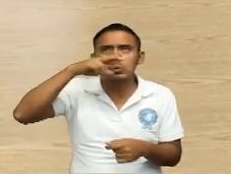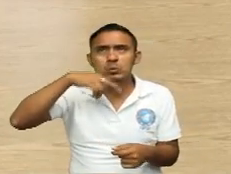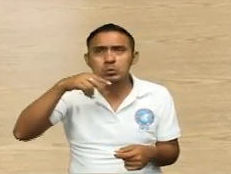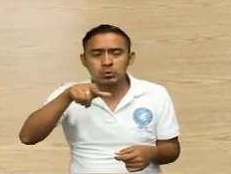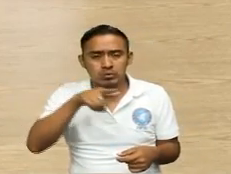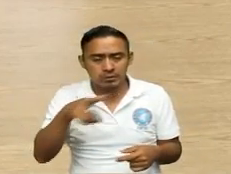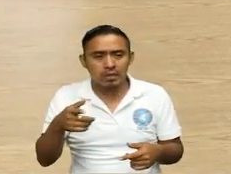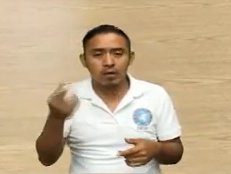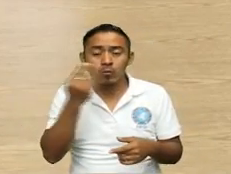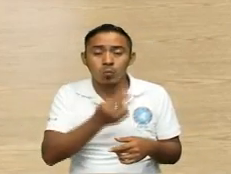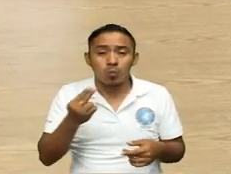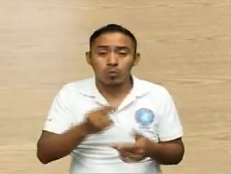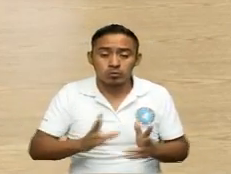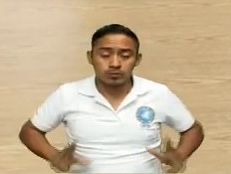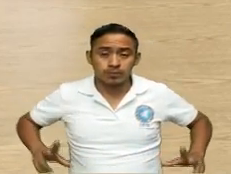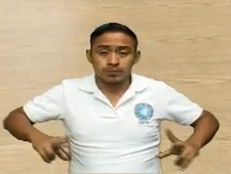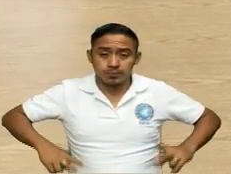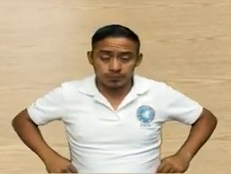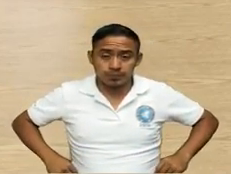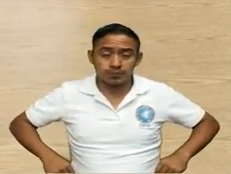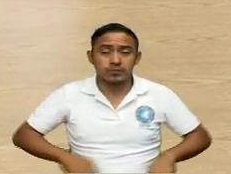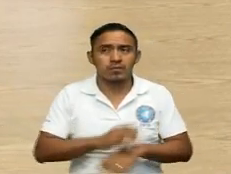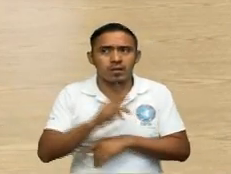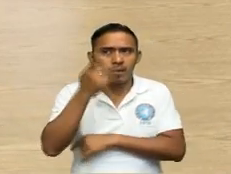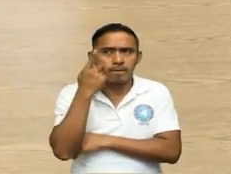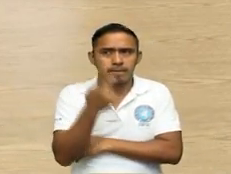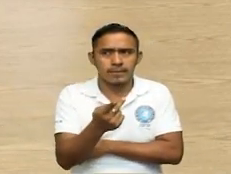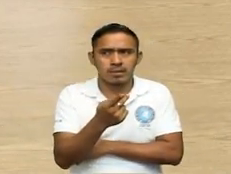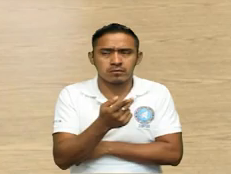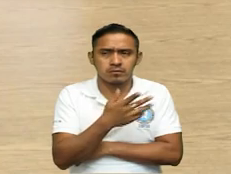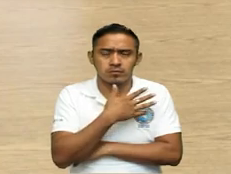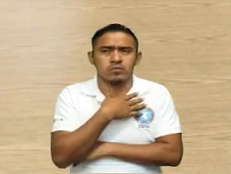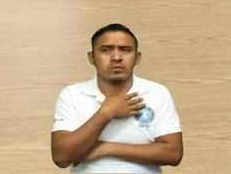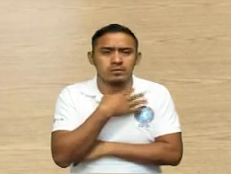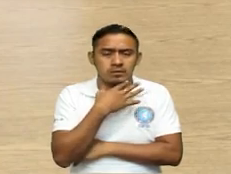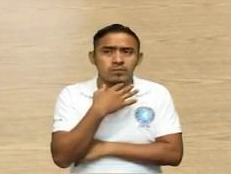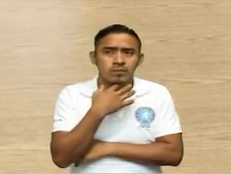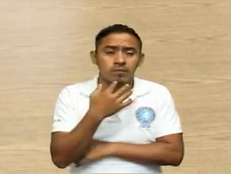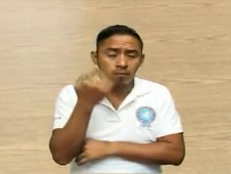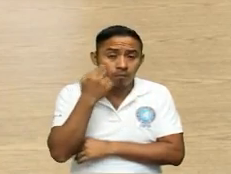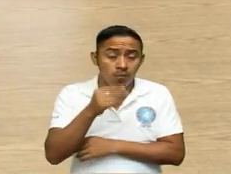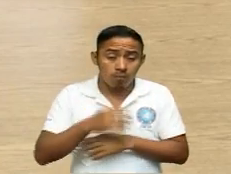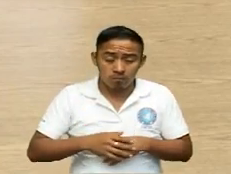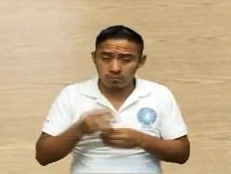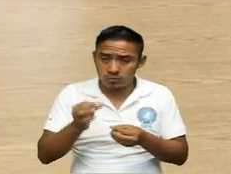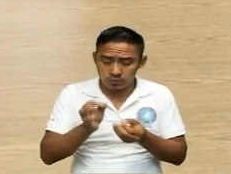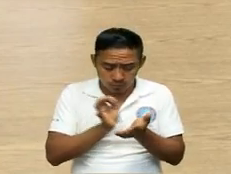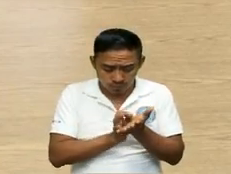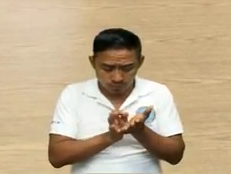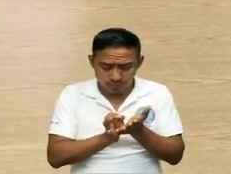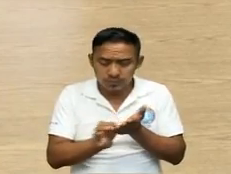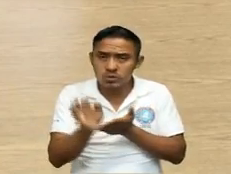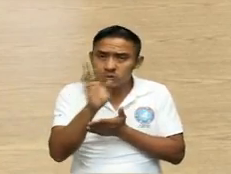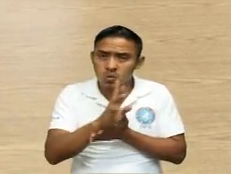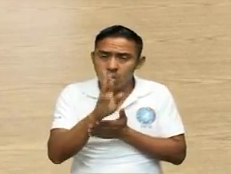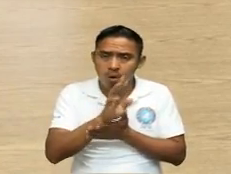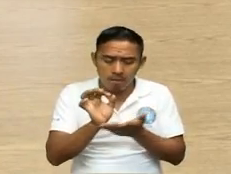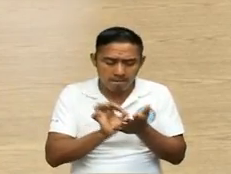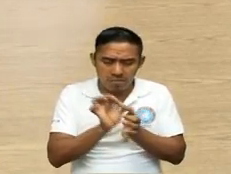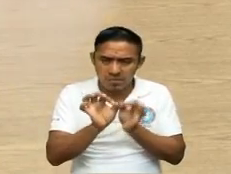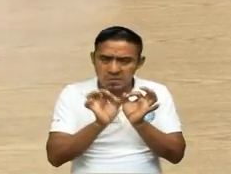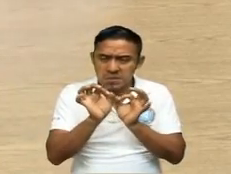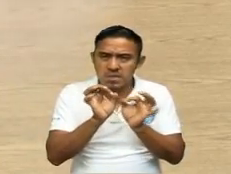uso del pamper o del pañal sintético. ¿Ya? Vamos a ver esa en la región genital, vamos a ver ese montón de plaquitas rojas, ronchitas rojas